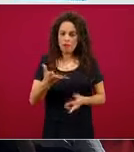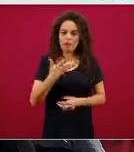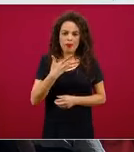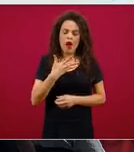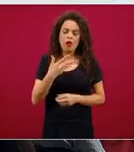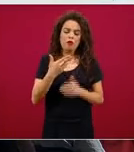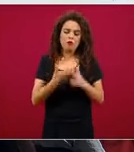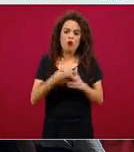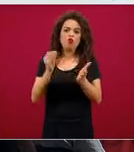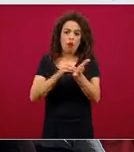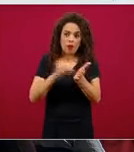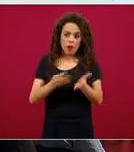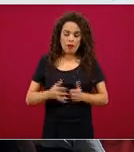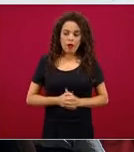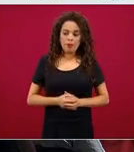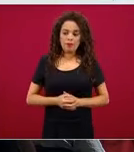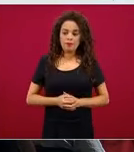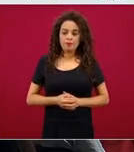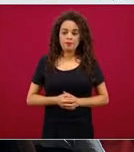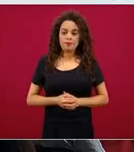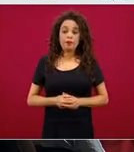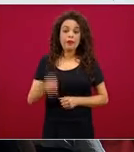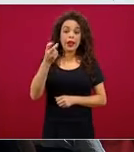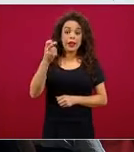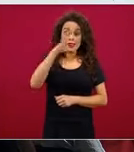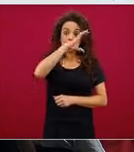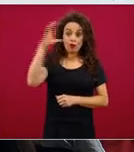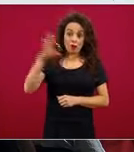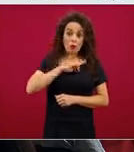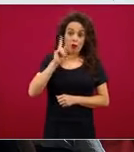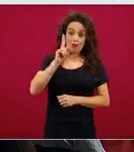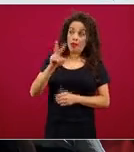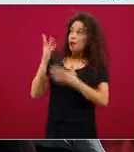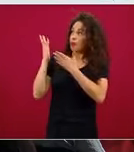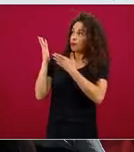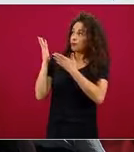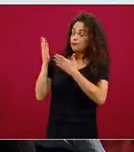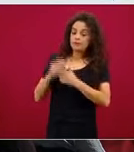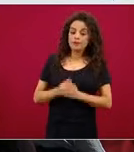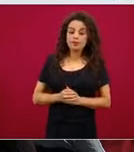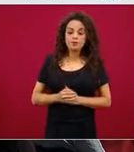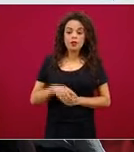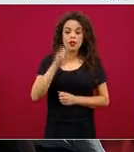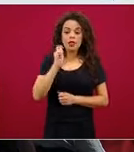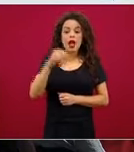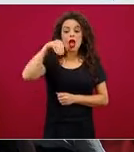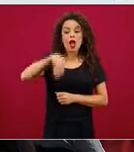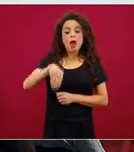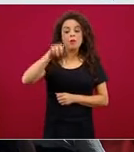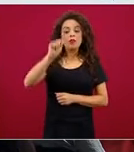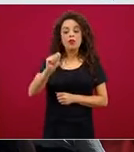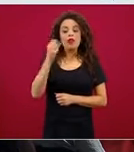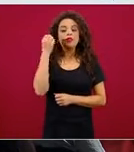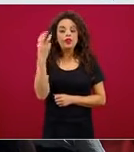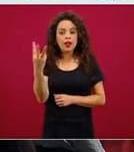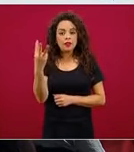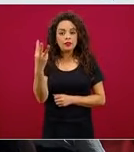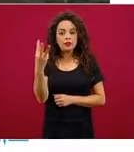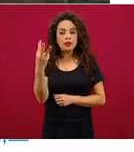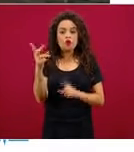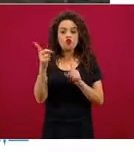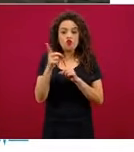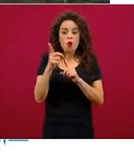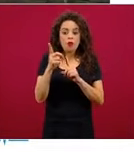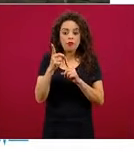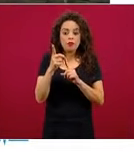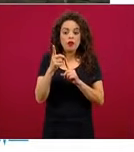última. Una foto aquí del despliegue de un MT3 en el Central Park